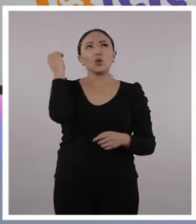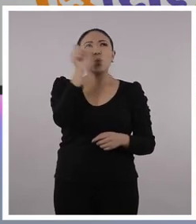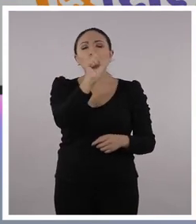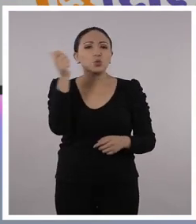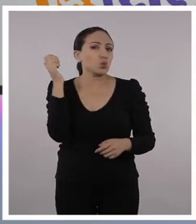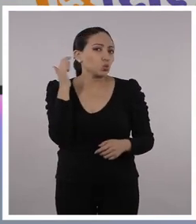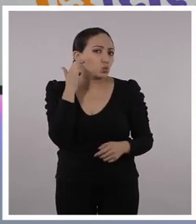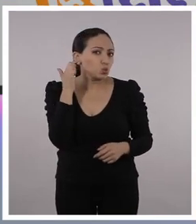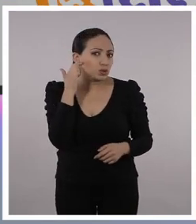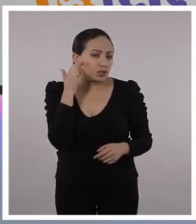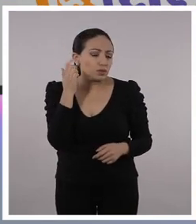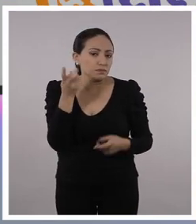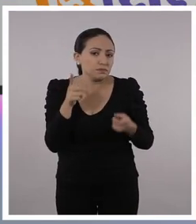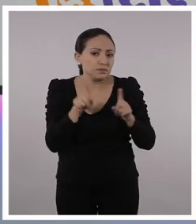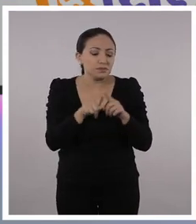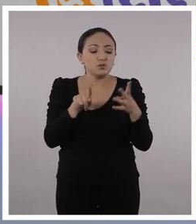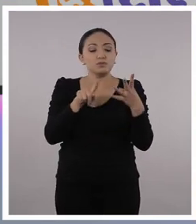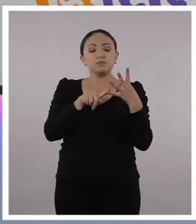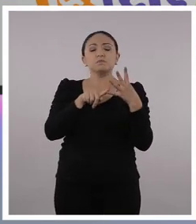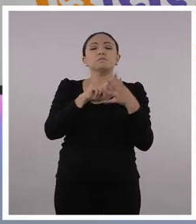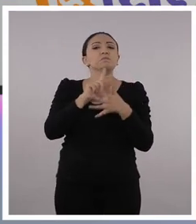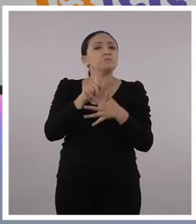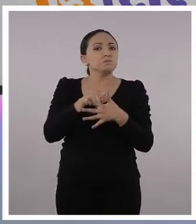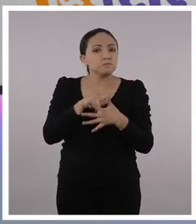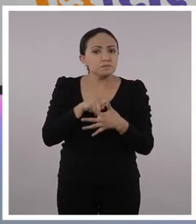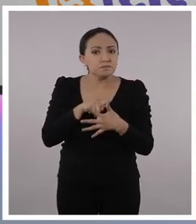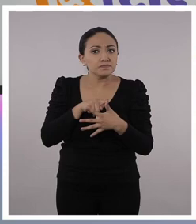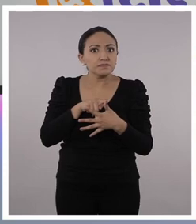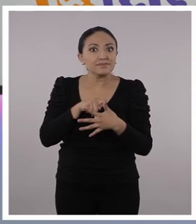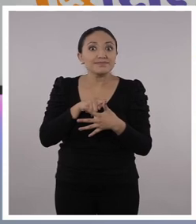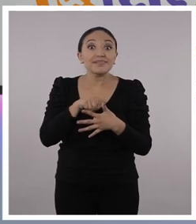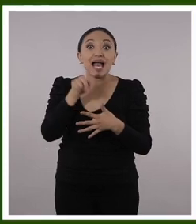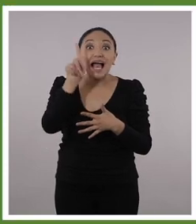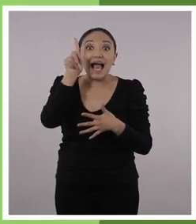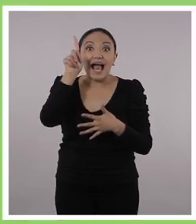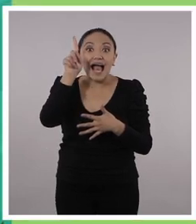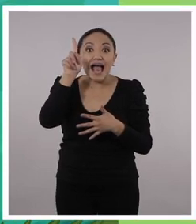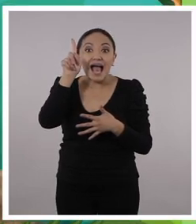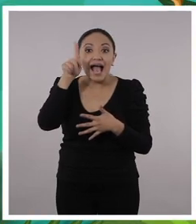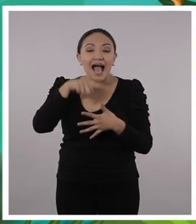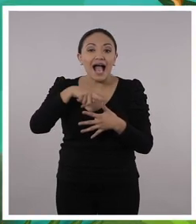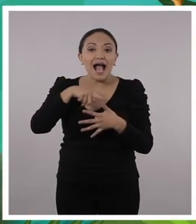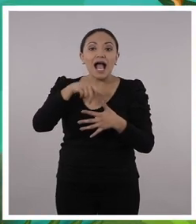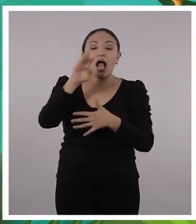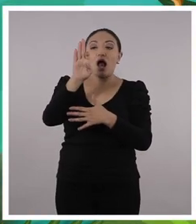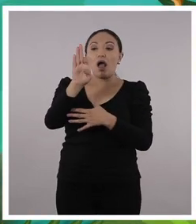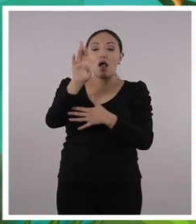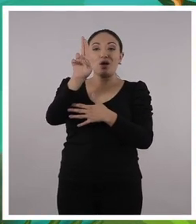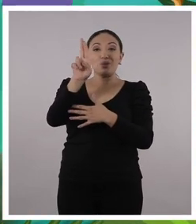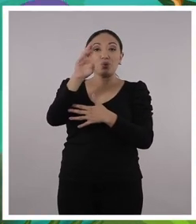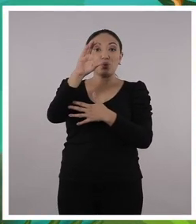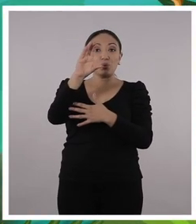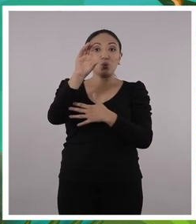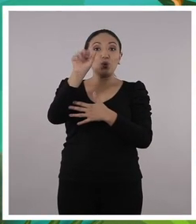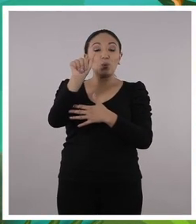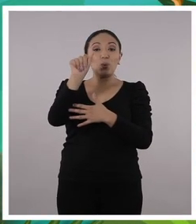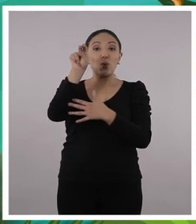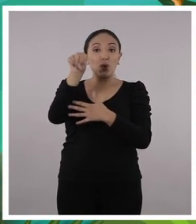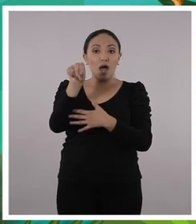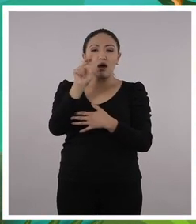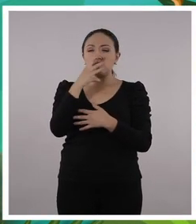Otro sonido. Es un poco extraño. ¡Wow! Se trata de un tucán. Muy